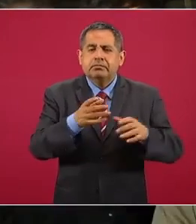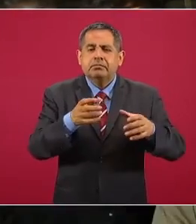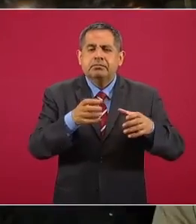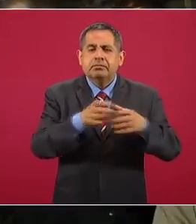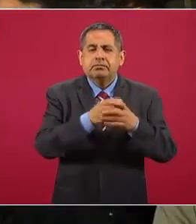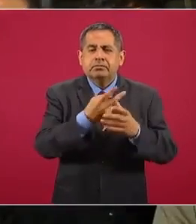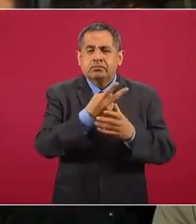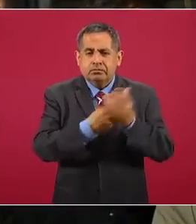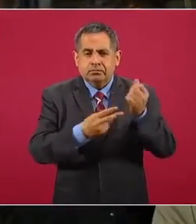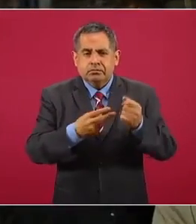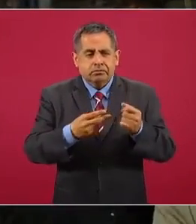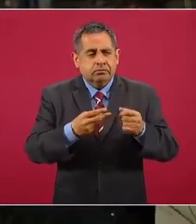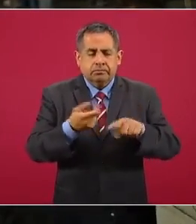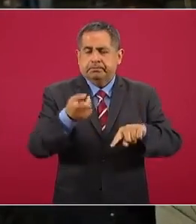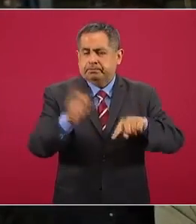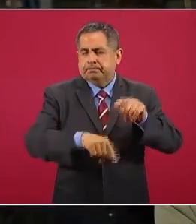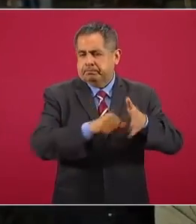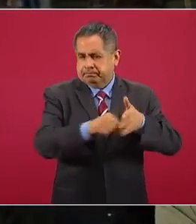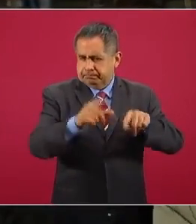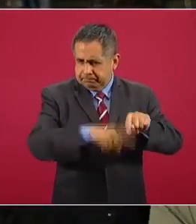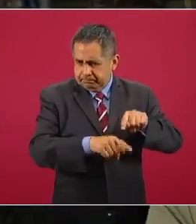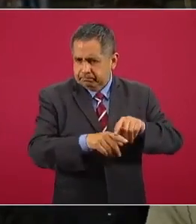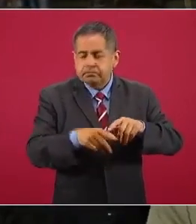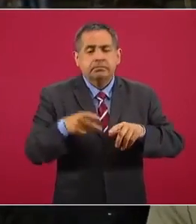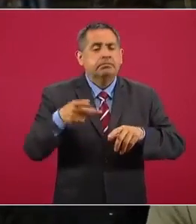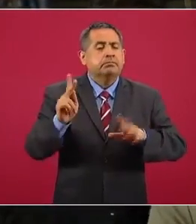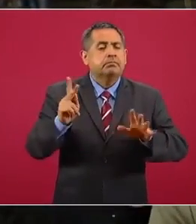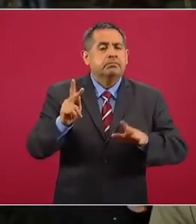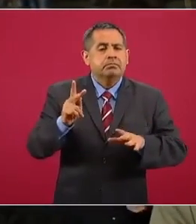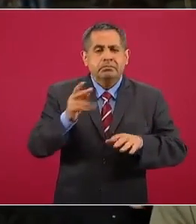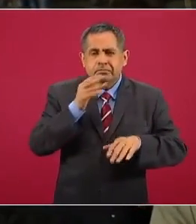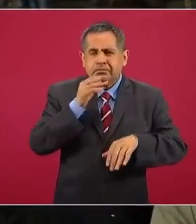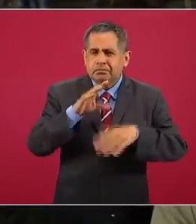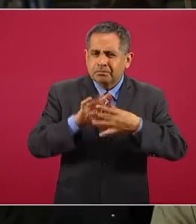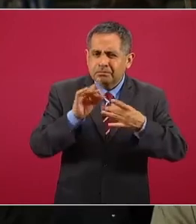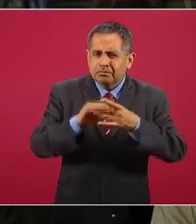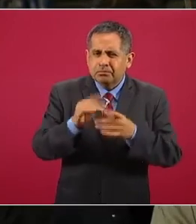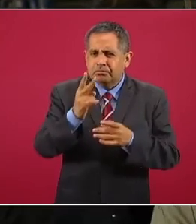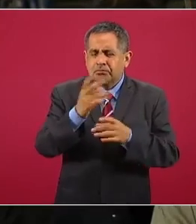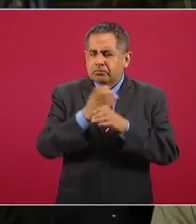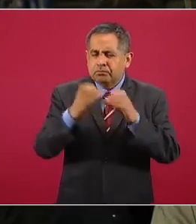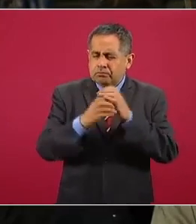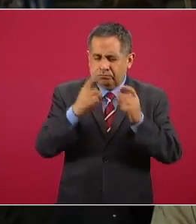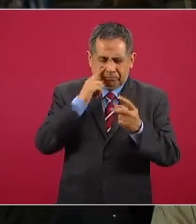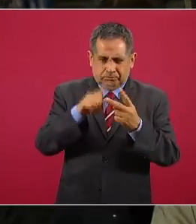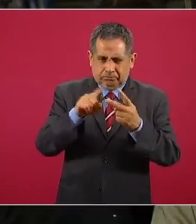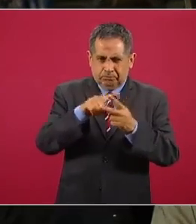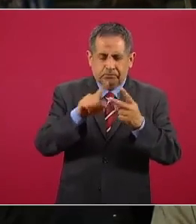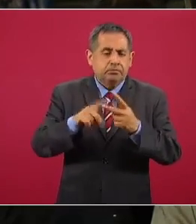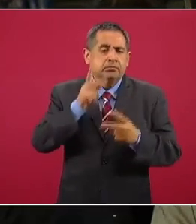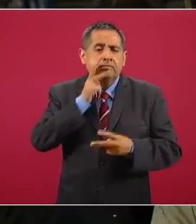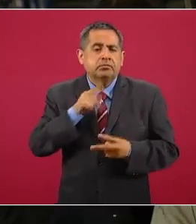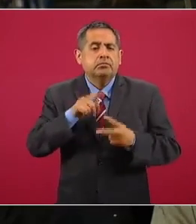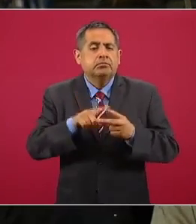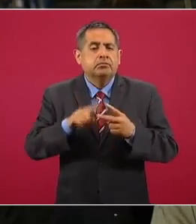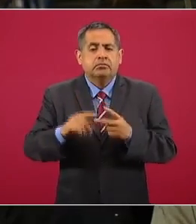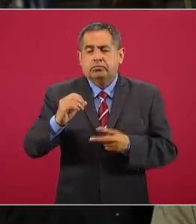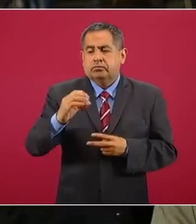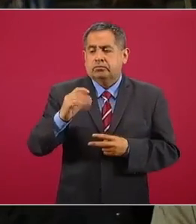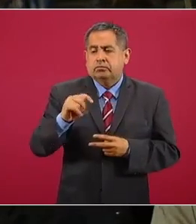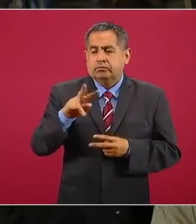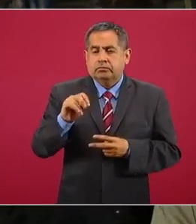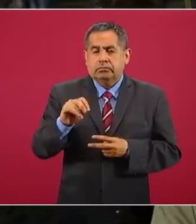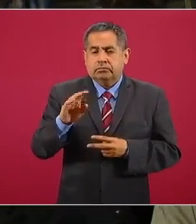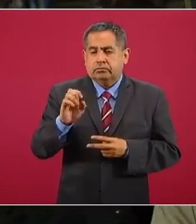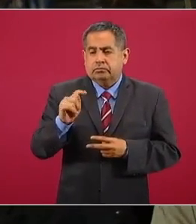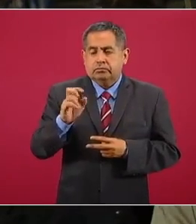estos personajes que ya se dio de baja este funcionario, pero le voy a citar como ejemplo dos casos, ¿no? de Pemex: Octavio Betancourt,